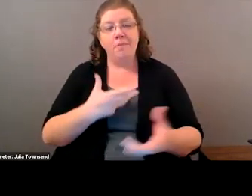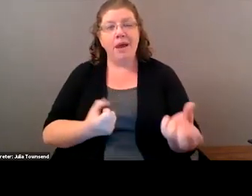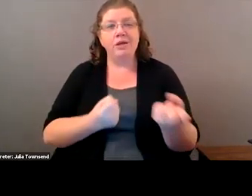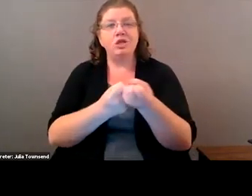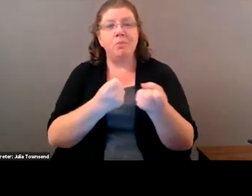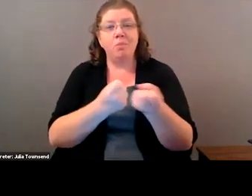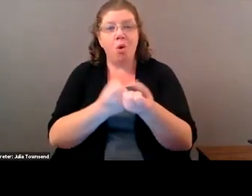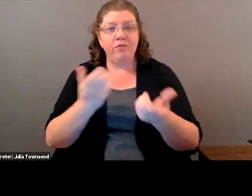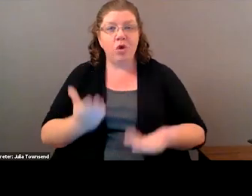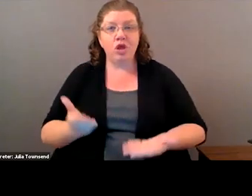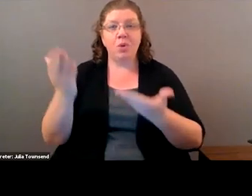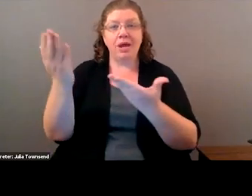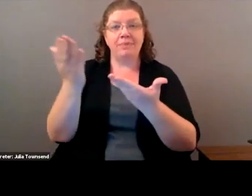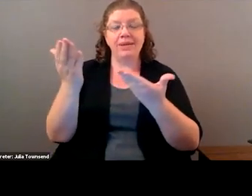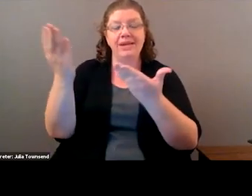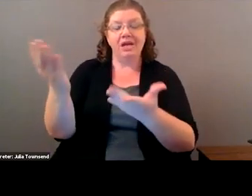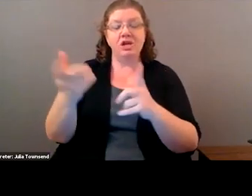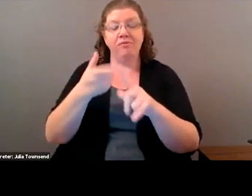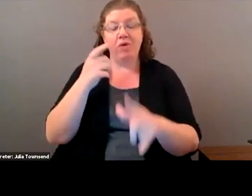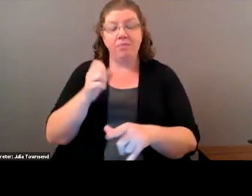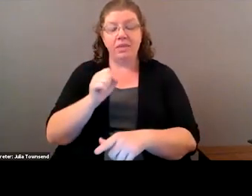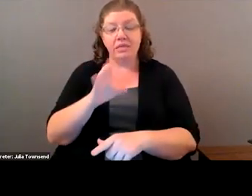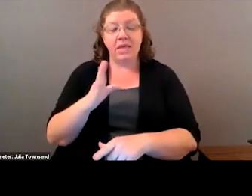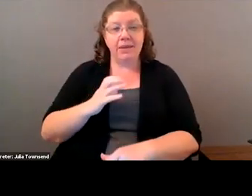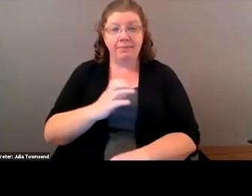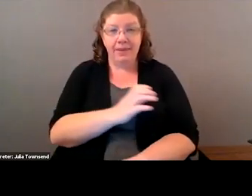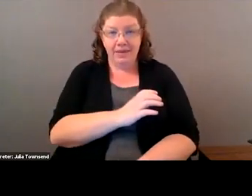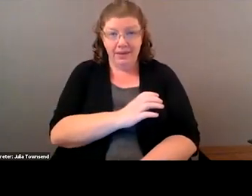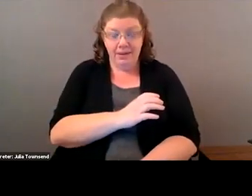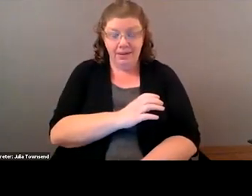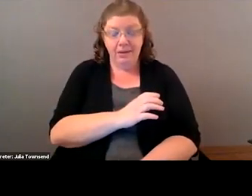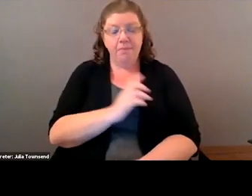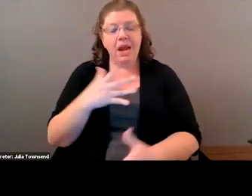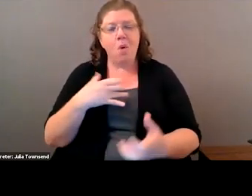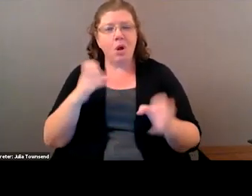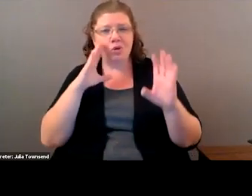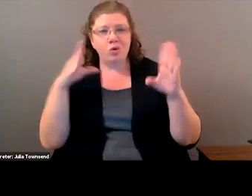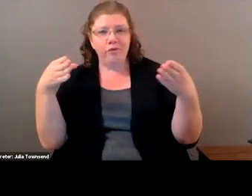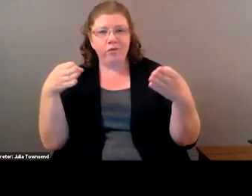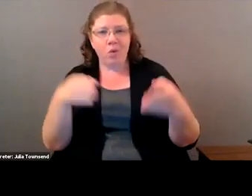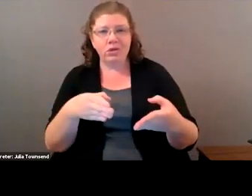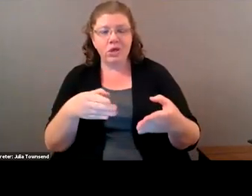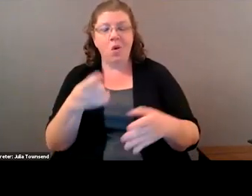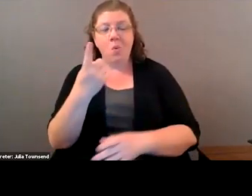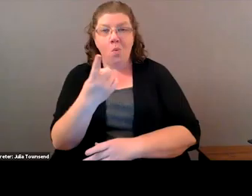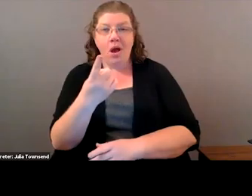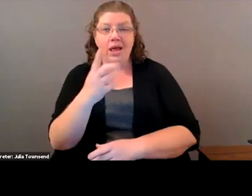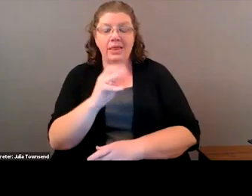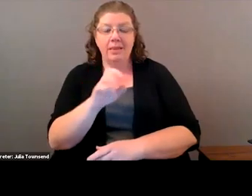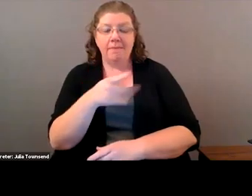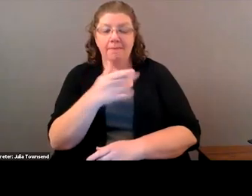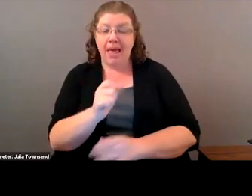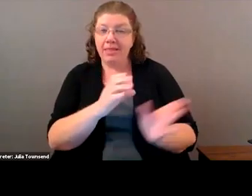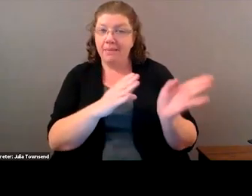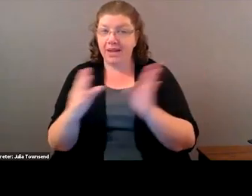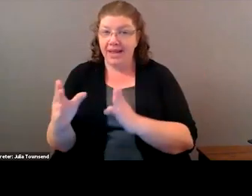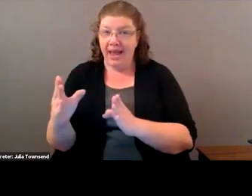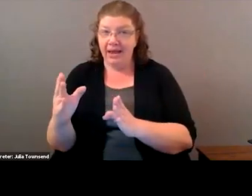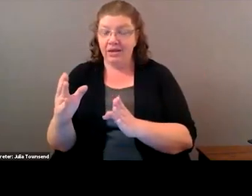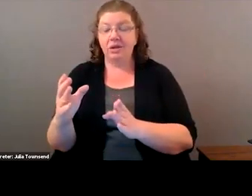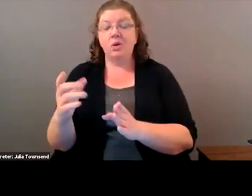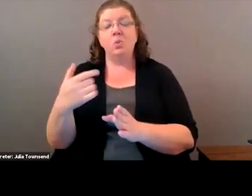pero me gustaría enfocarme en dos una es el planeta el cual he tenido la oportunidad de seguir